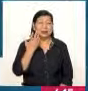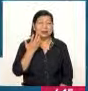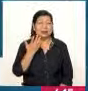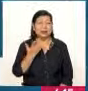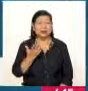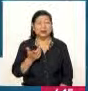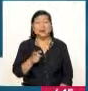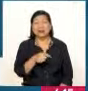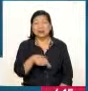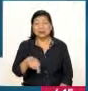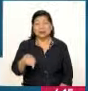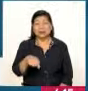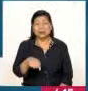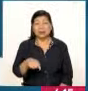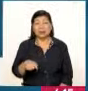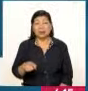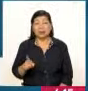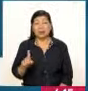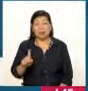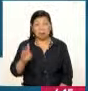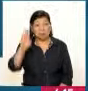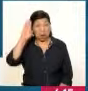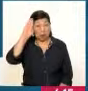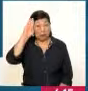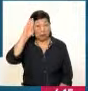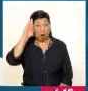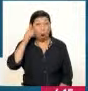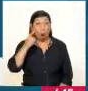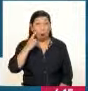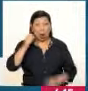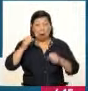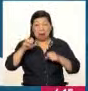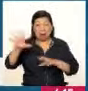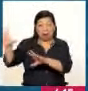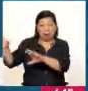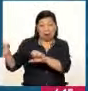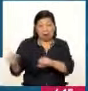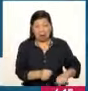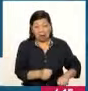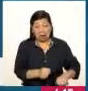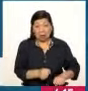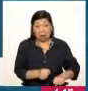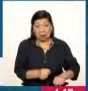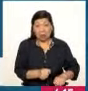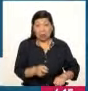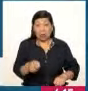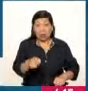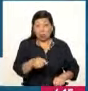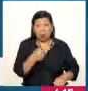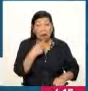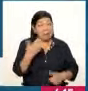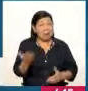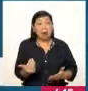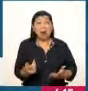La turba tomó como rehén a un efectivo policial y amenazaron con prender fuego a la comisaría.